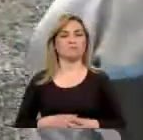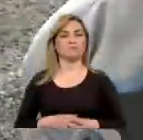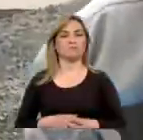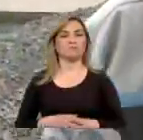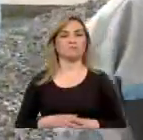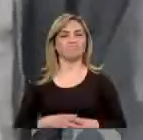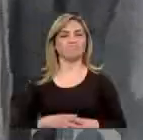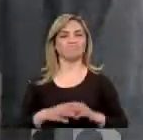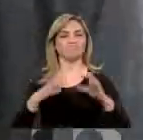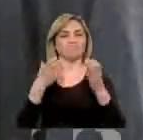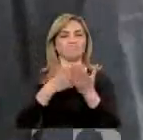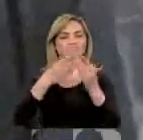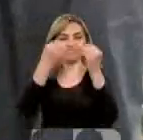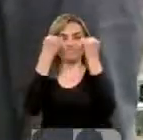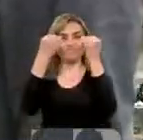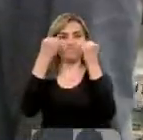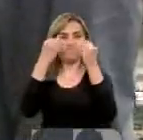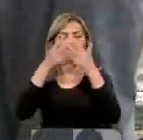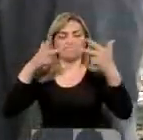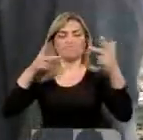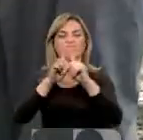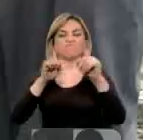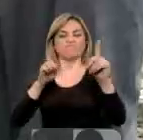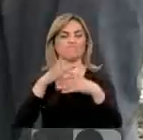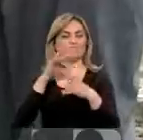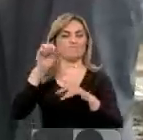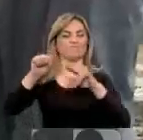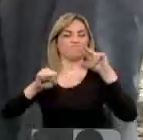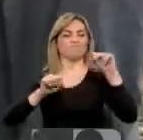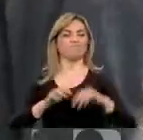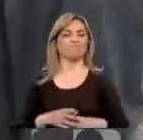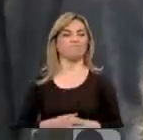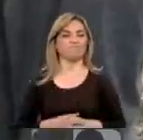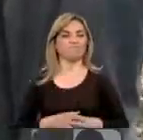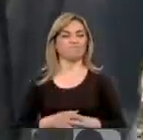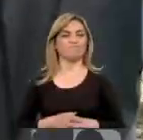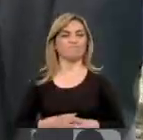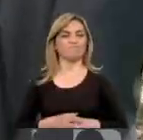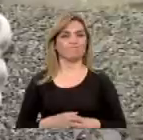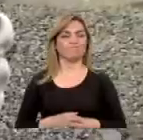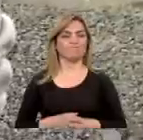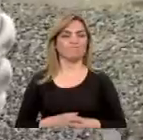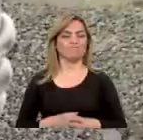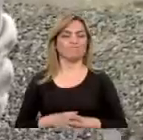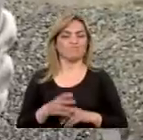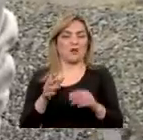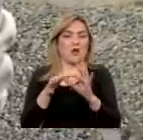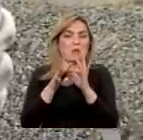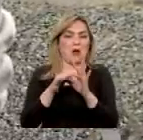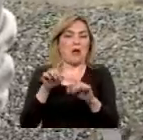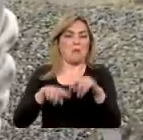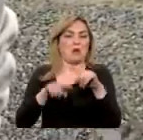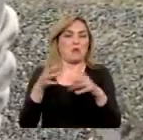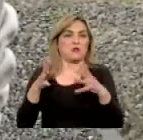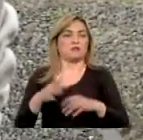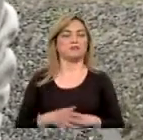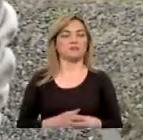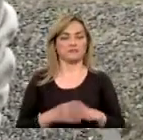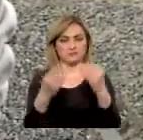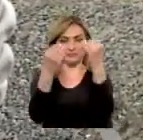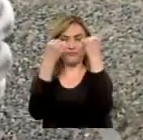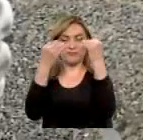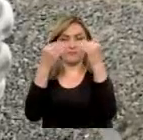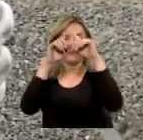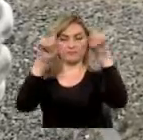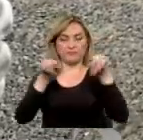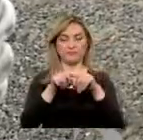No. ¿Pero qué es lo que no te gusta de las clases virtuales? No estar con mis amigos. ¿Y las clases en la computadora o en el celular